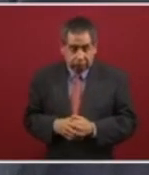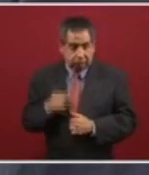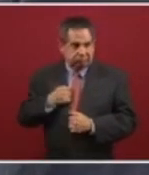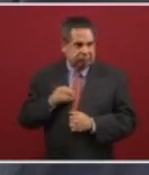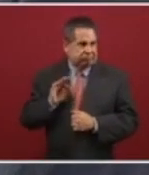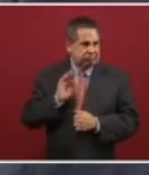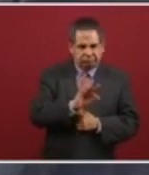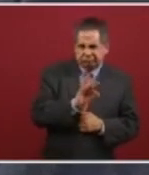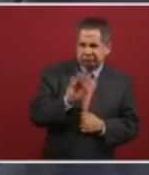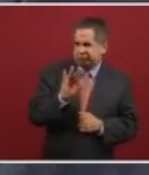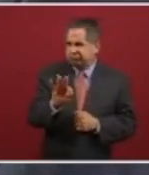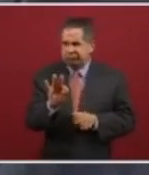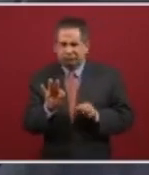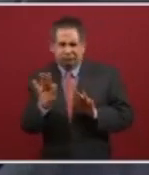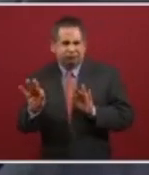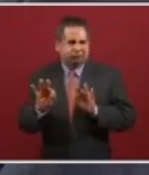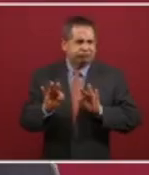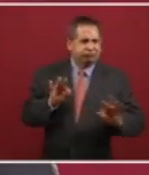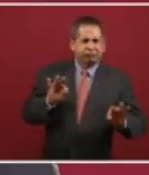provocando por todos lados,